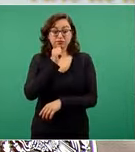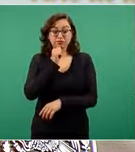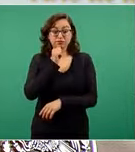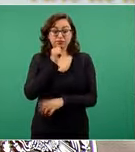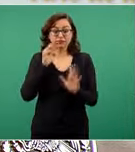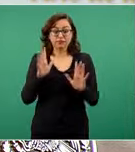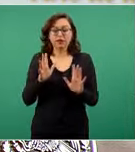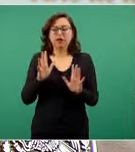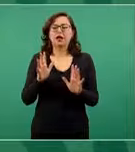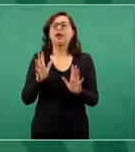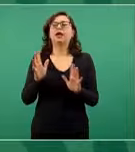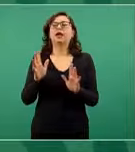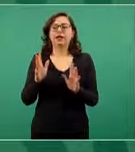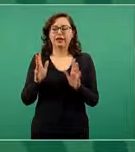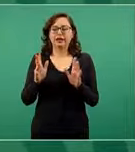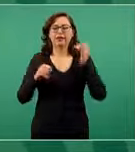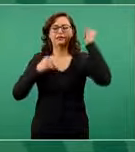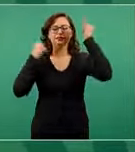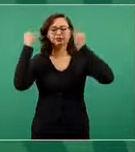y aprovechar